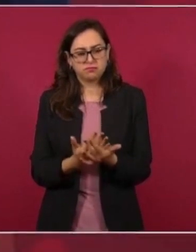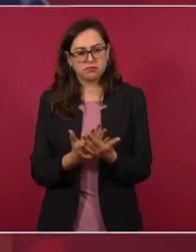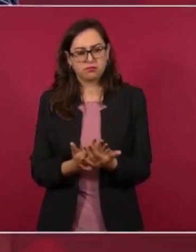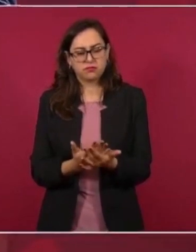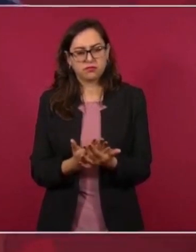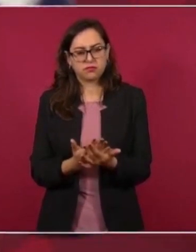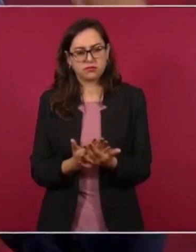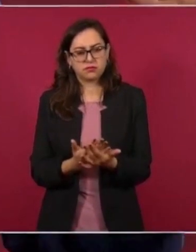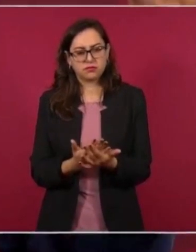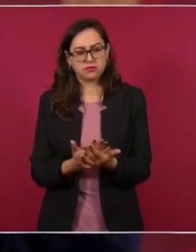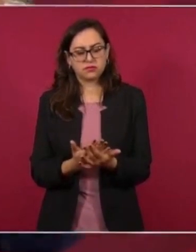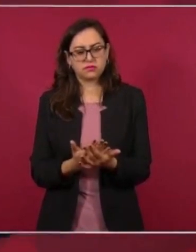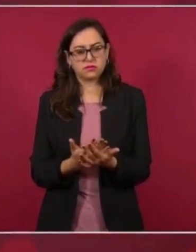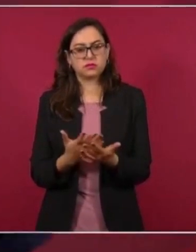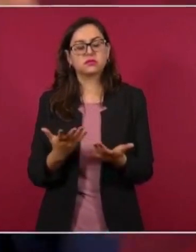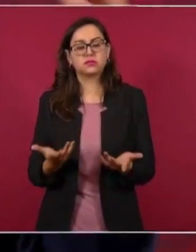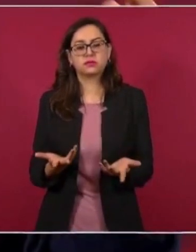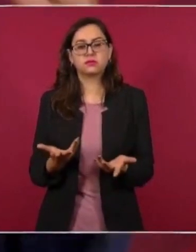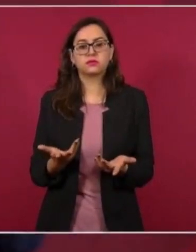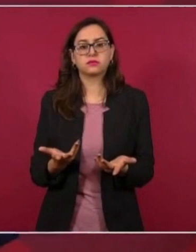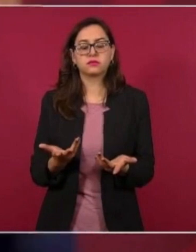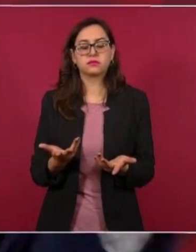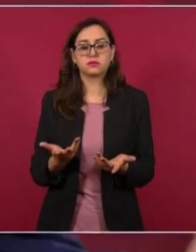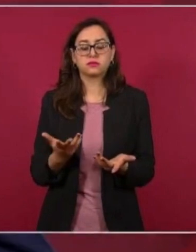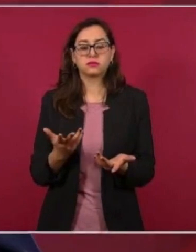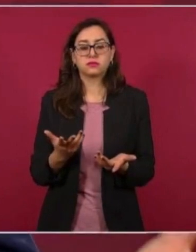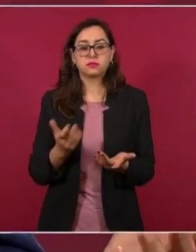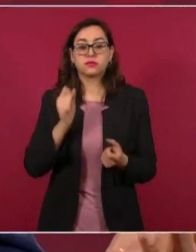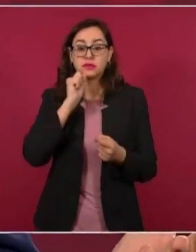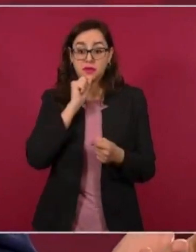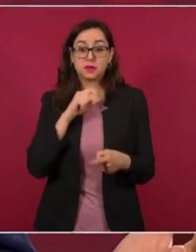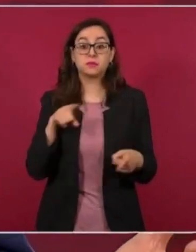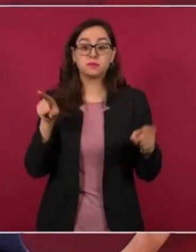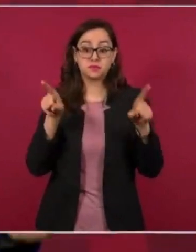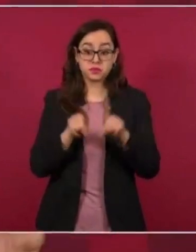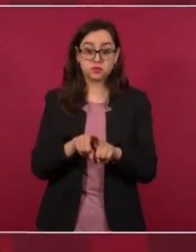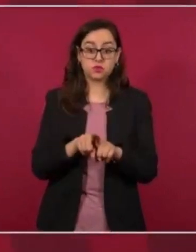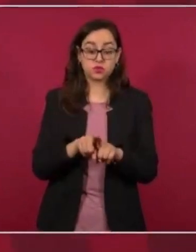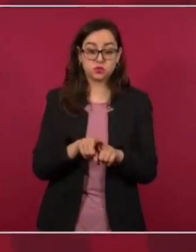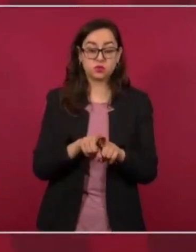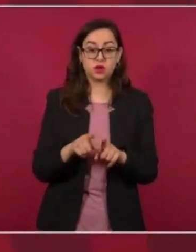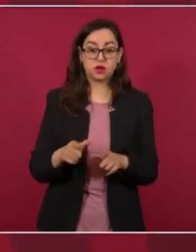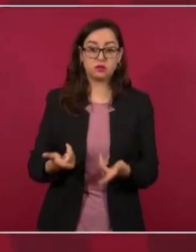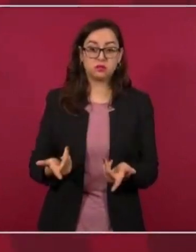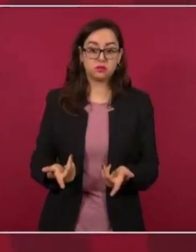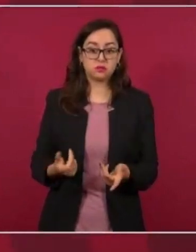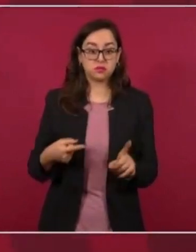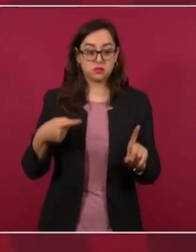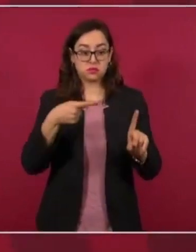que también se le deje a las autoridades competentes